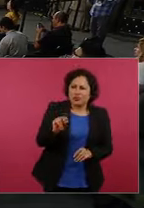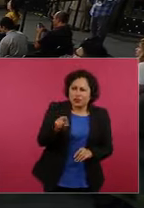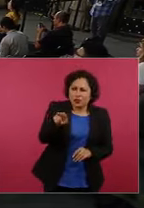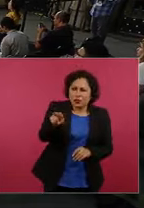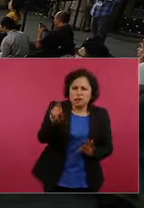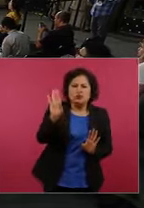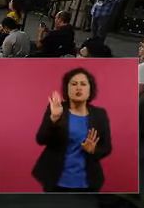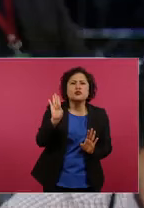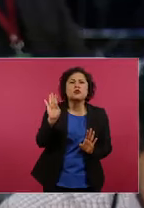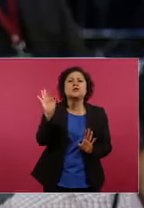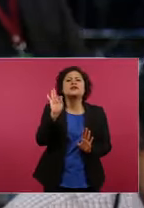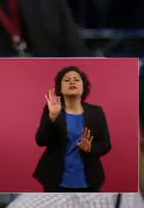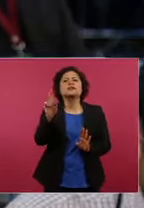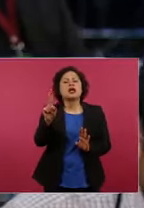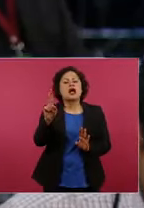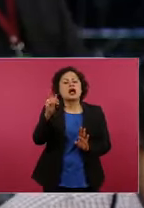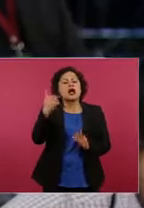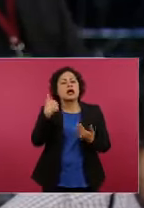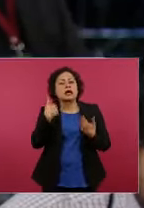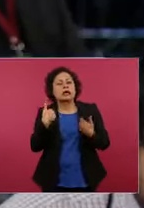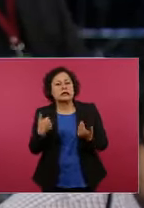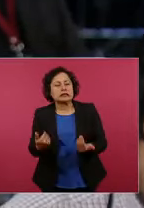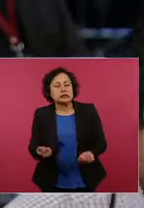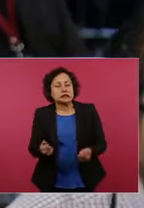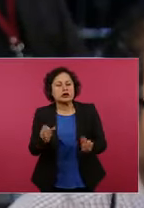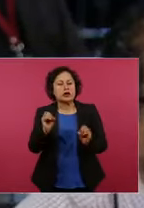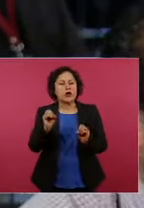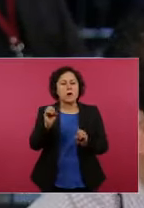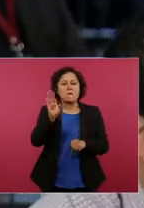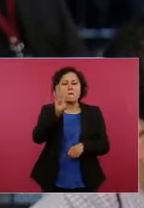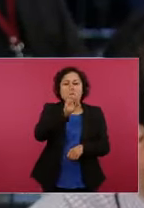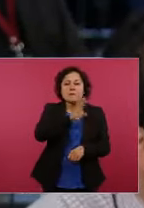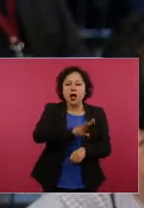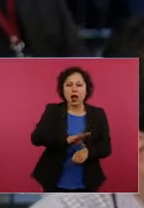yo te digo, no hay ningún problema.